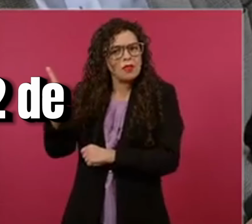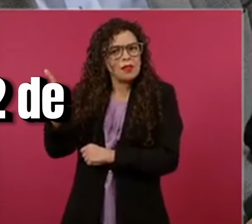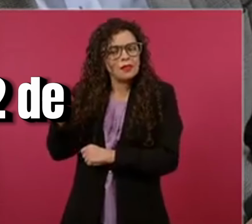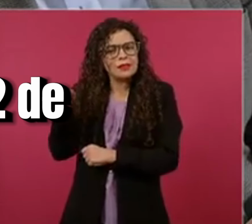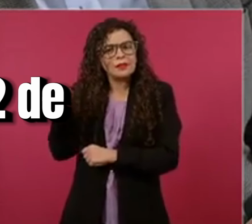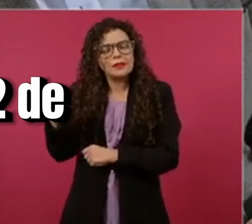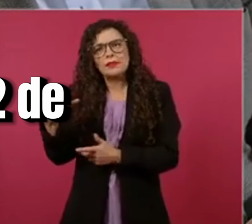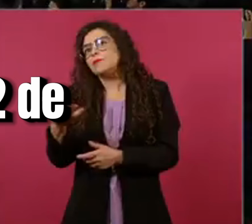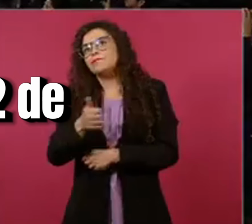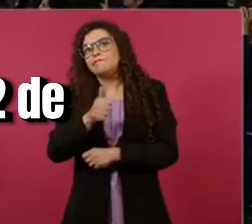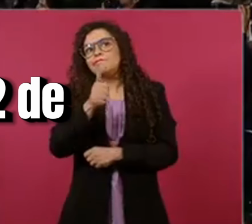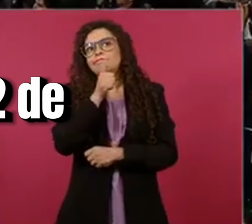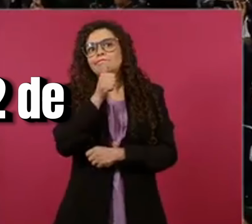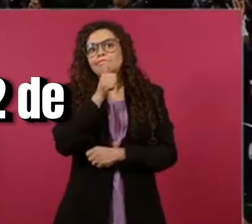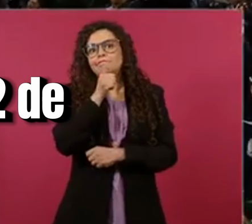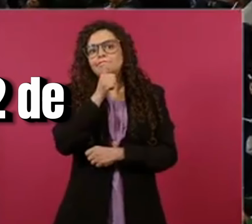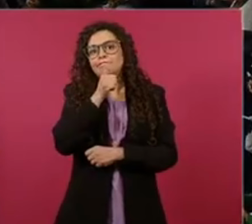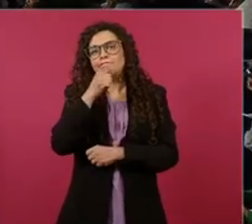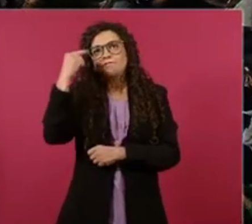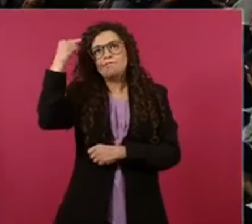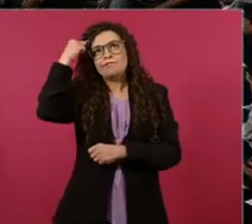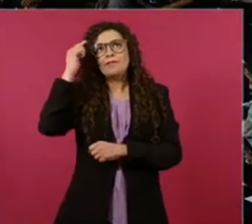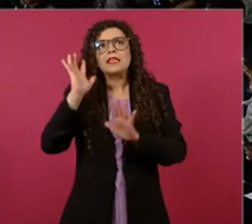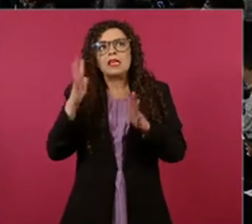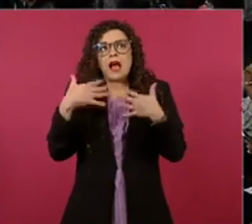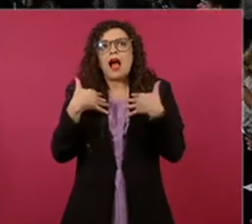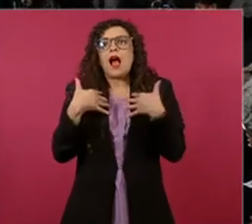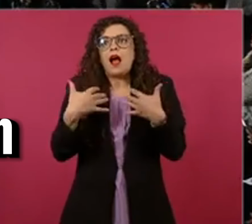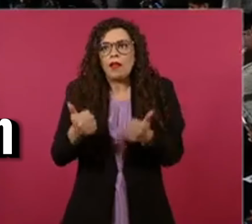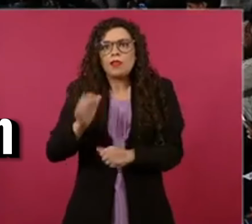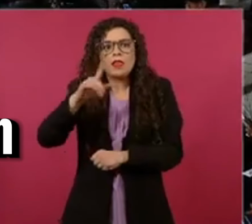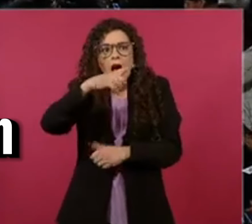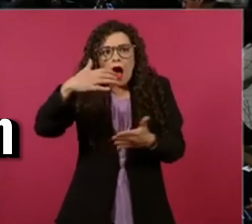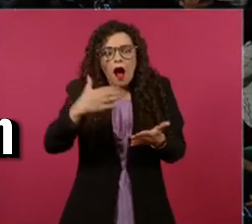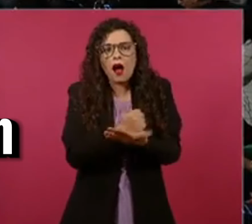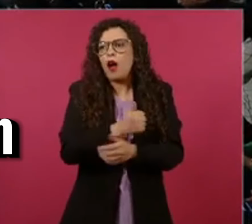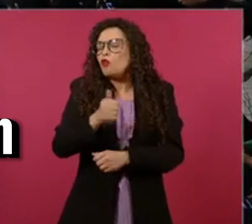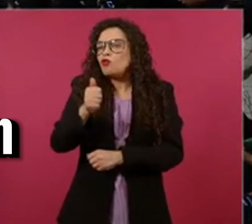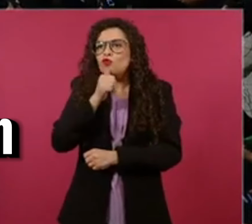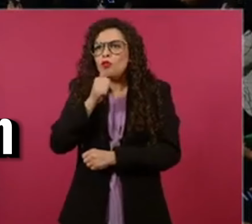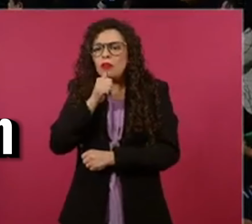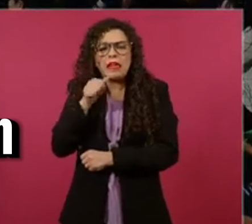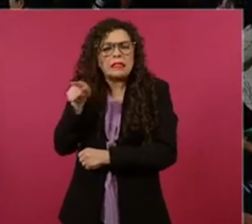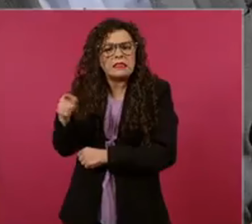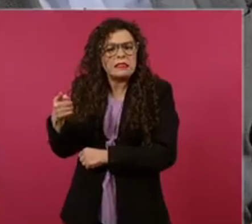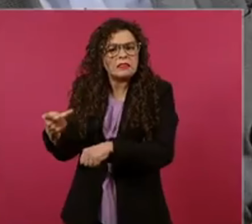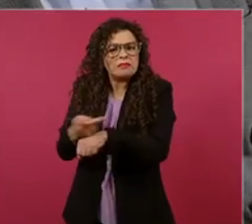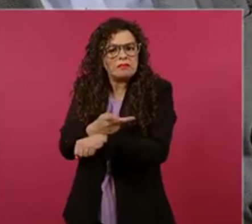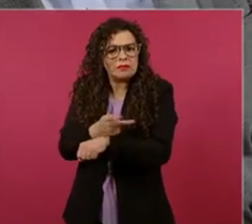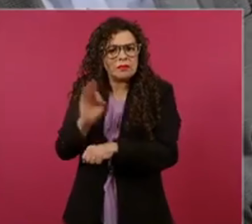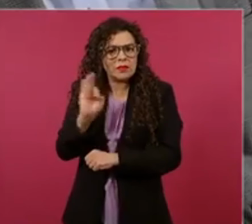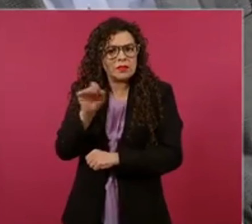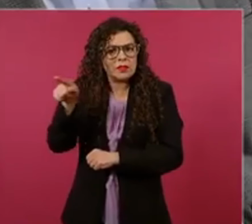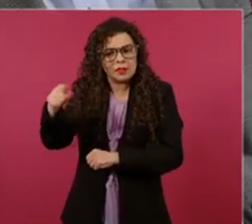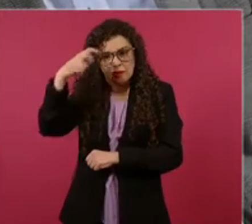sí que la paliza que les pusieron el 2 de junio, parece que va a haber cerrazón, va a haber